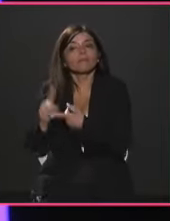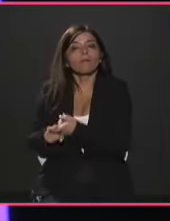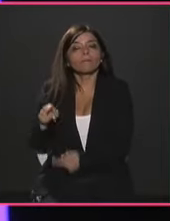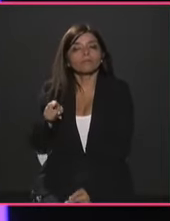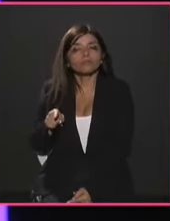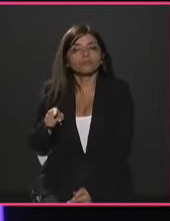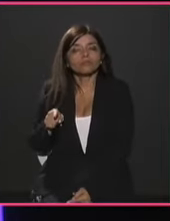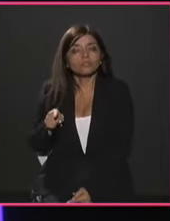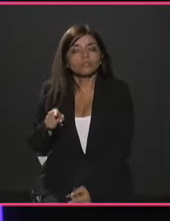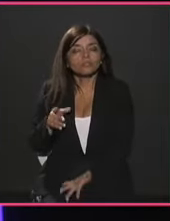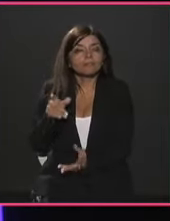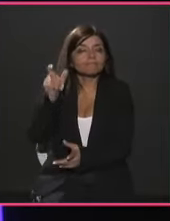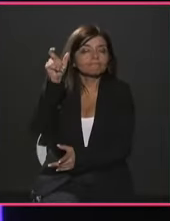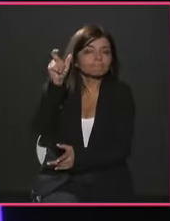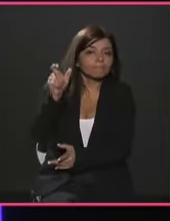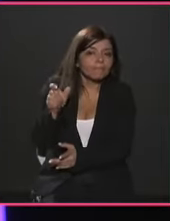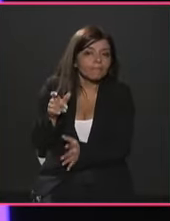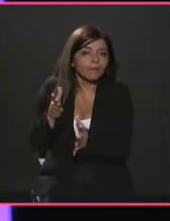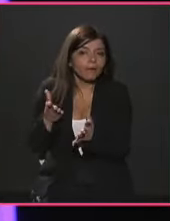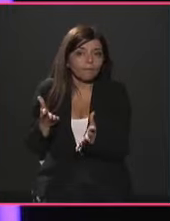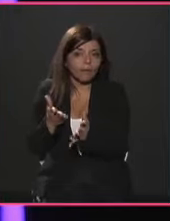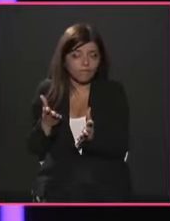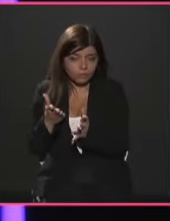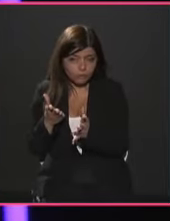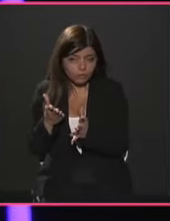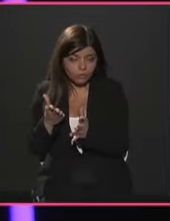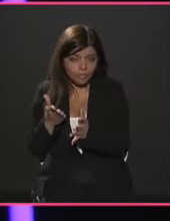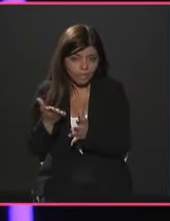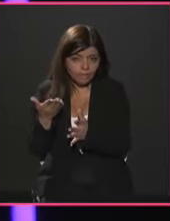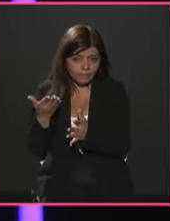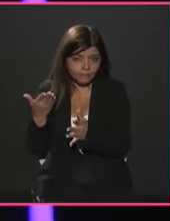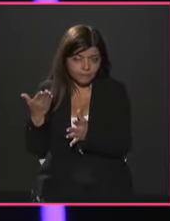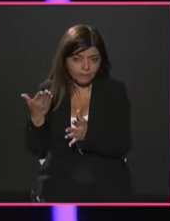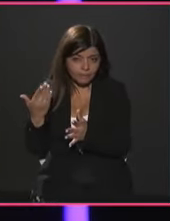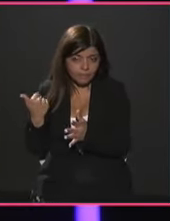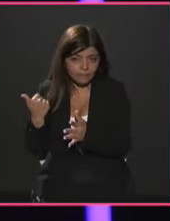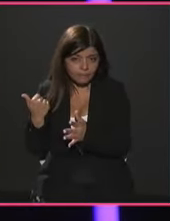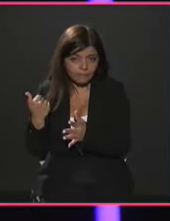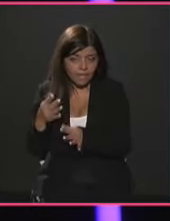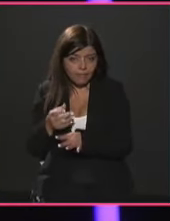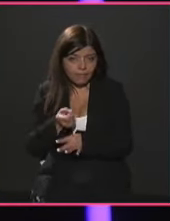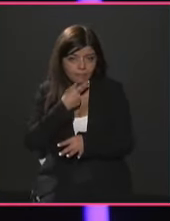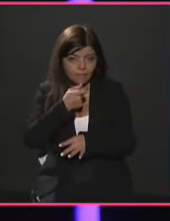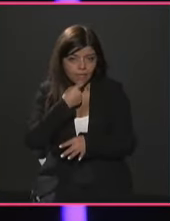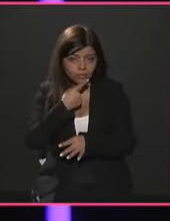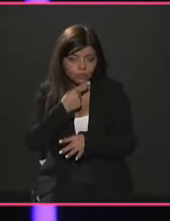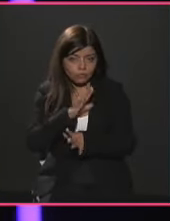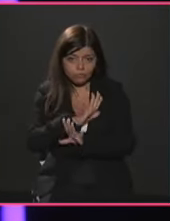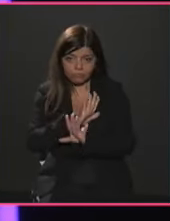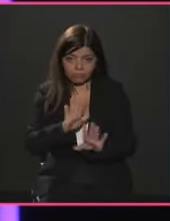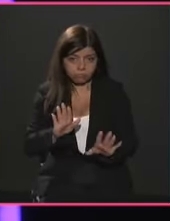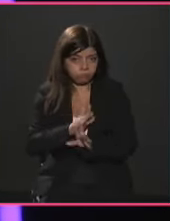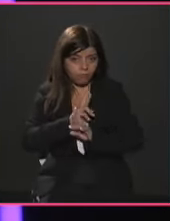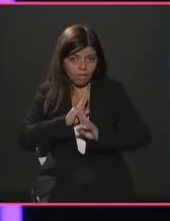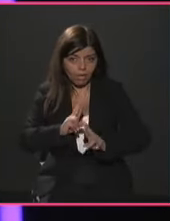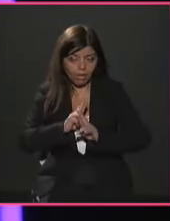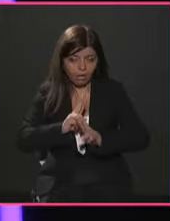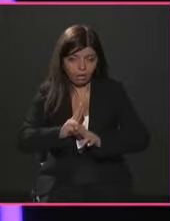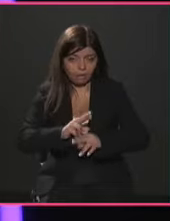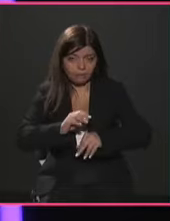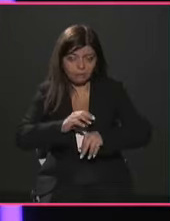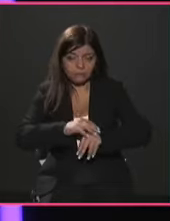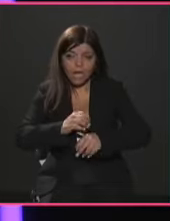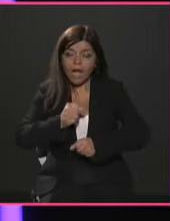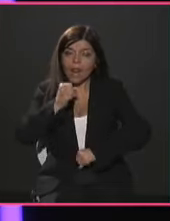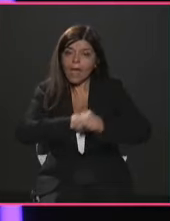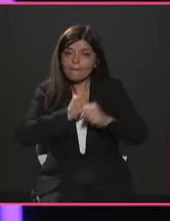Estaba volviendo una de estas personas en una época post antibióticos porque los antibióticos ya no están funcionando y las empresas